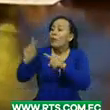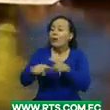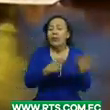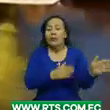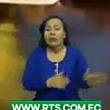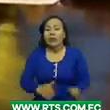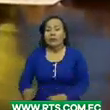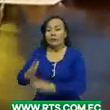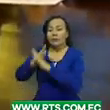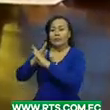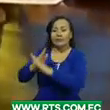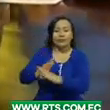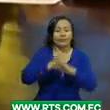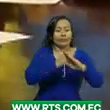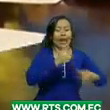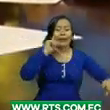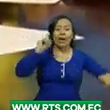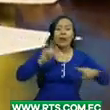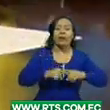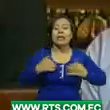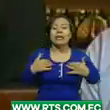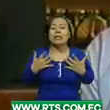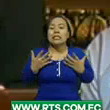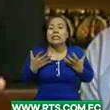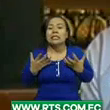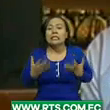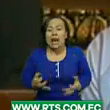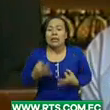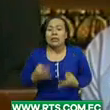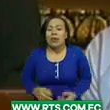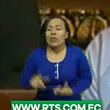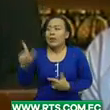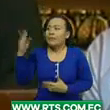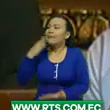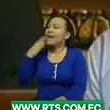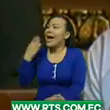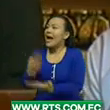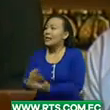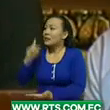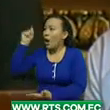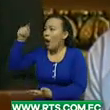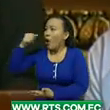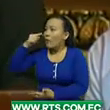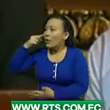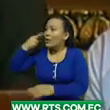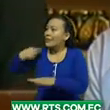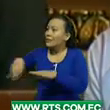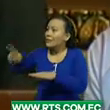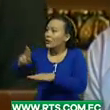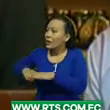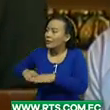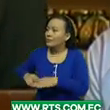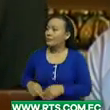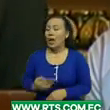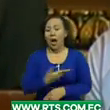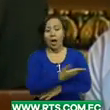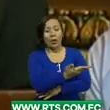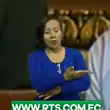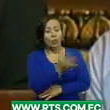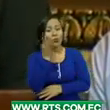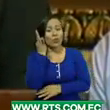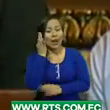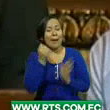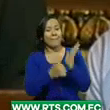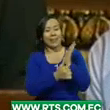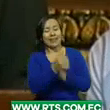en el marco del acuerdo nacional por la seguridad quiero agradecer al gobierno nacional y a usted señora